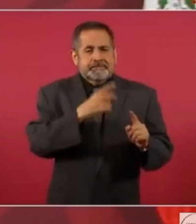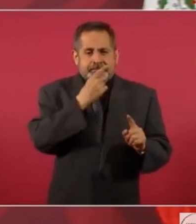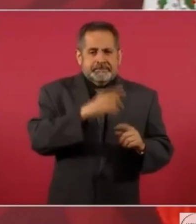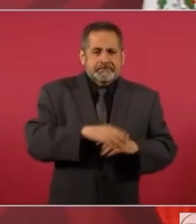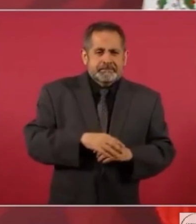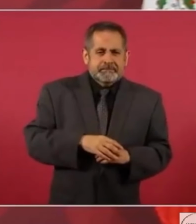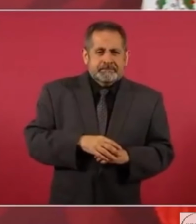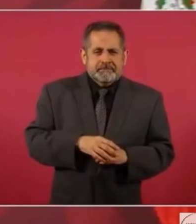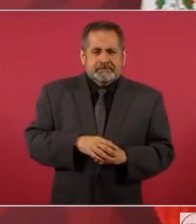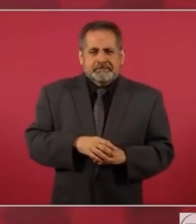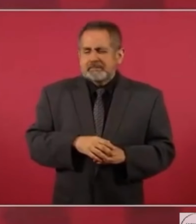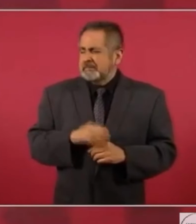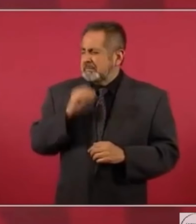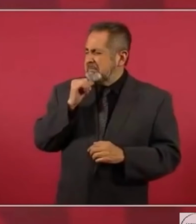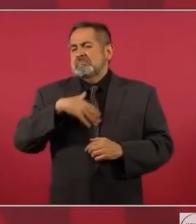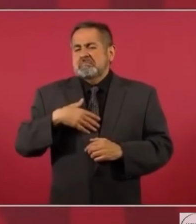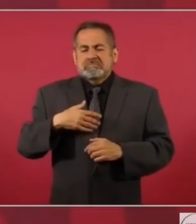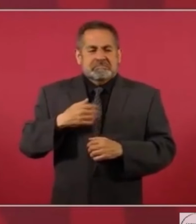intervenir con las armas